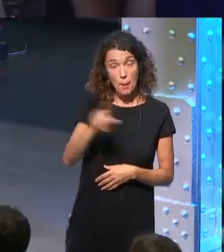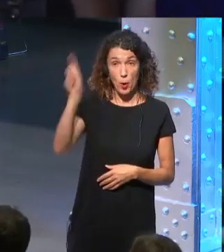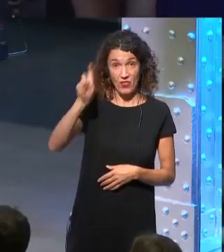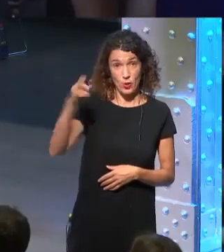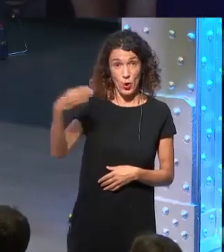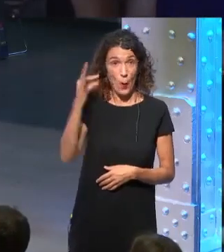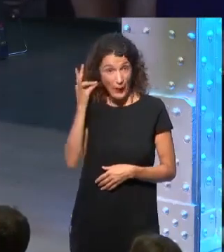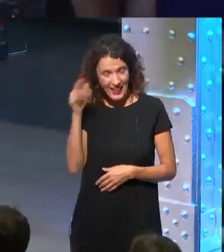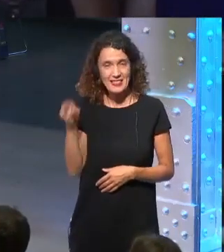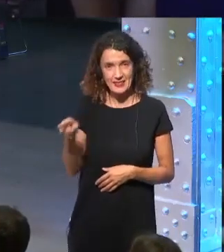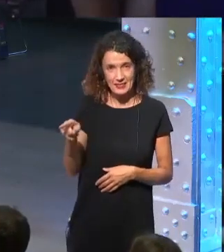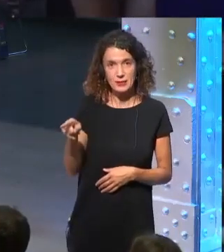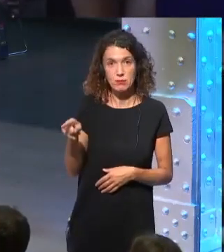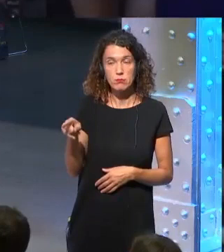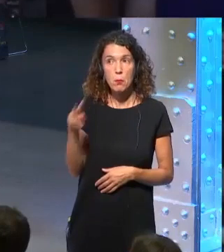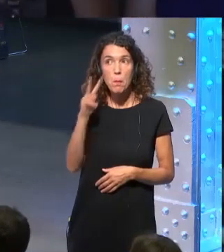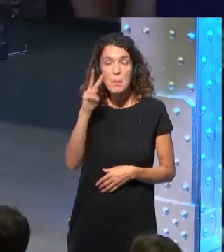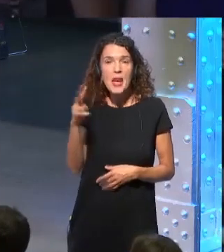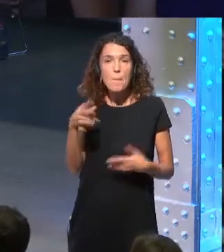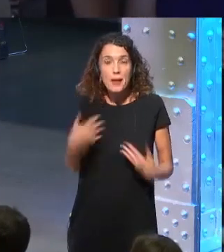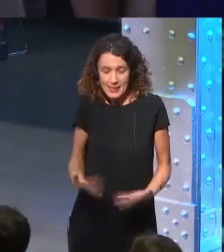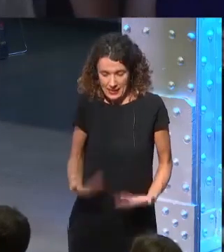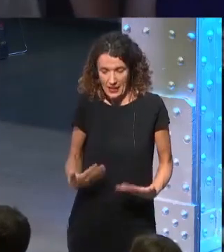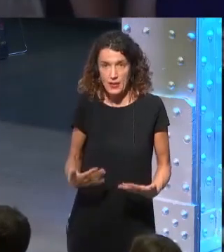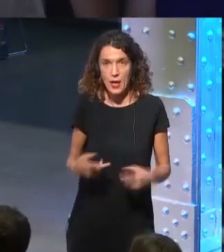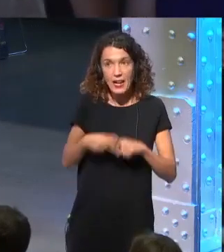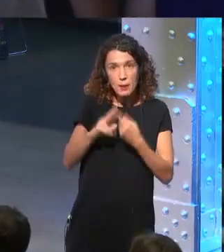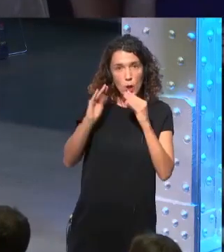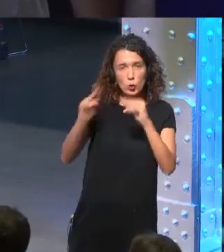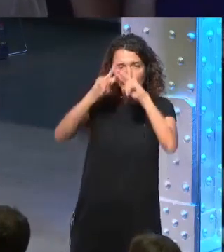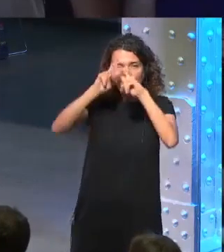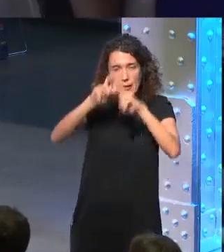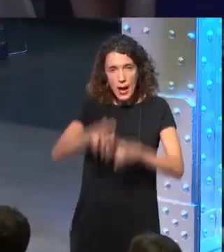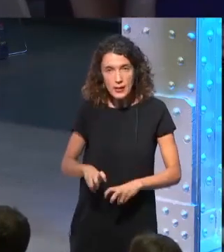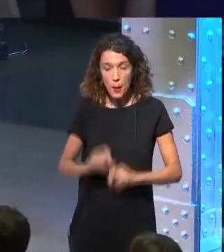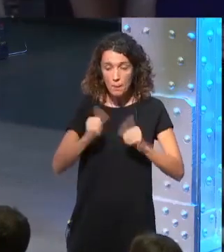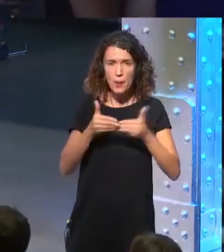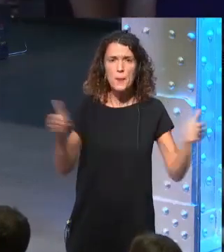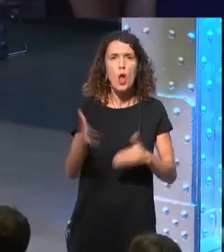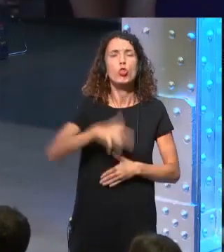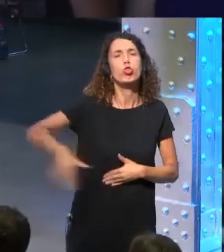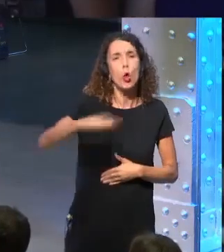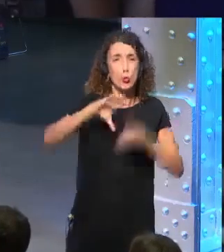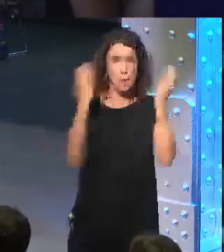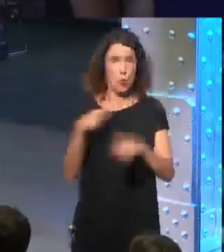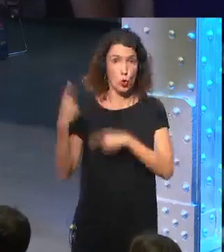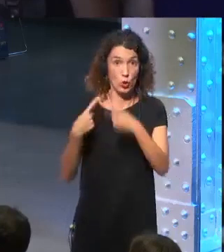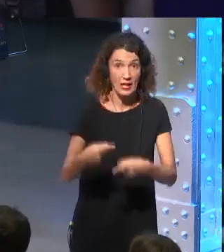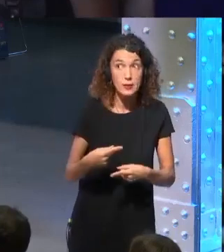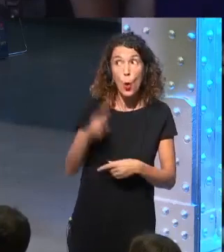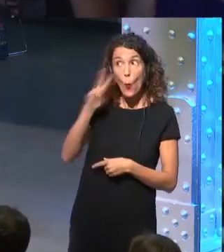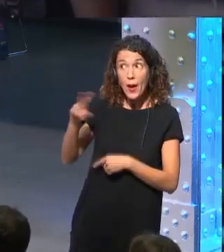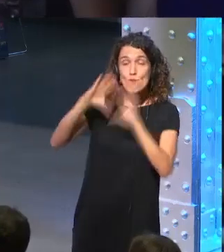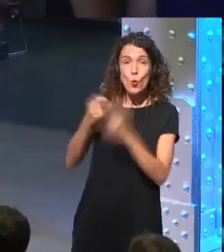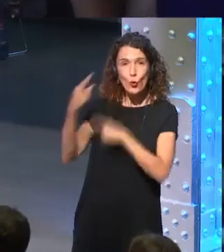Beard observa el presente con herramientas analíticas que arrancan del mundo clásico y que observa el mundo